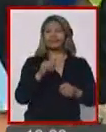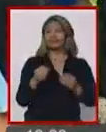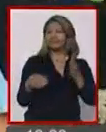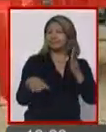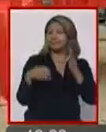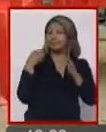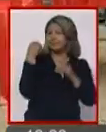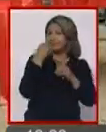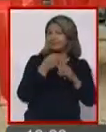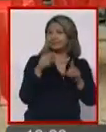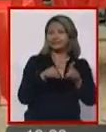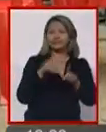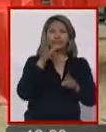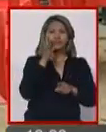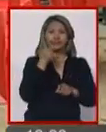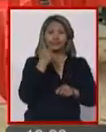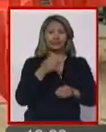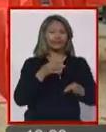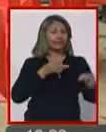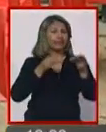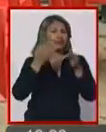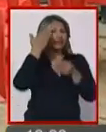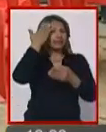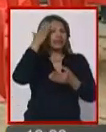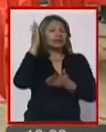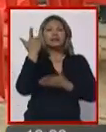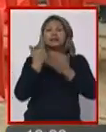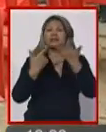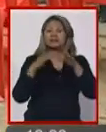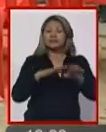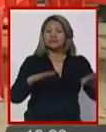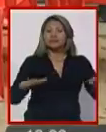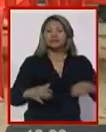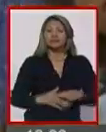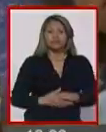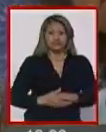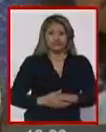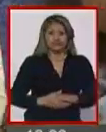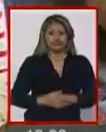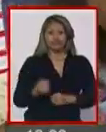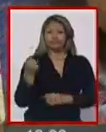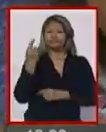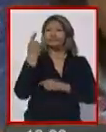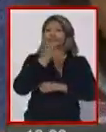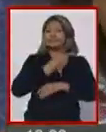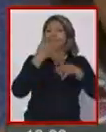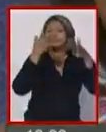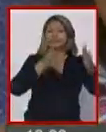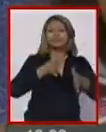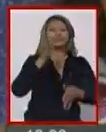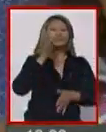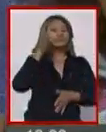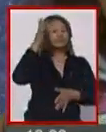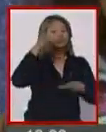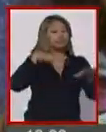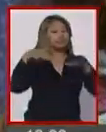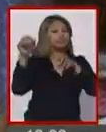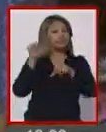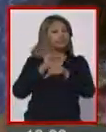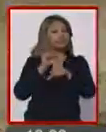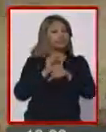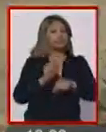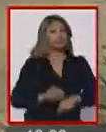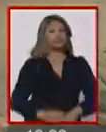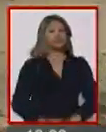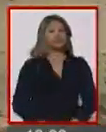otras le han dado puñetes. Esta madre de familia indicó que ahora no sabe qué hacer con los menores, ya que ella en el día dejaba con su padre en el penal para salir a